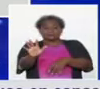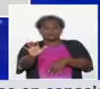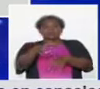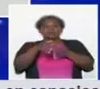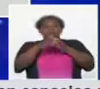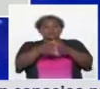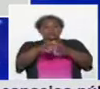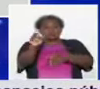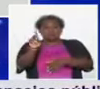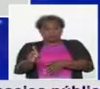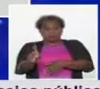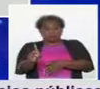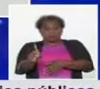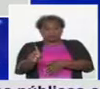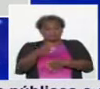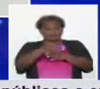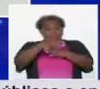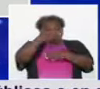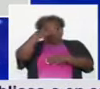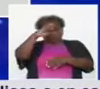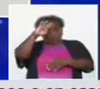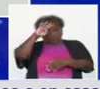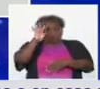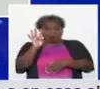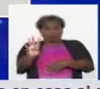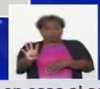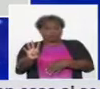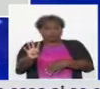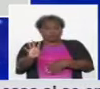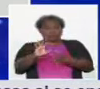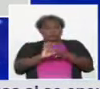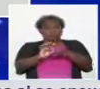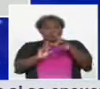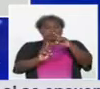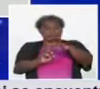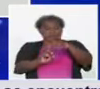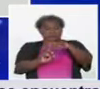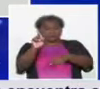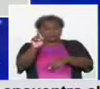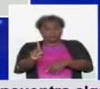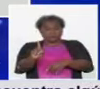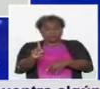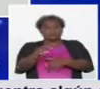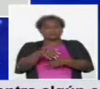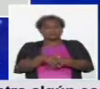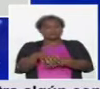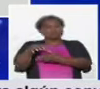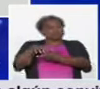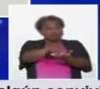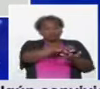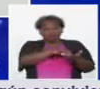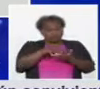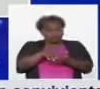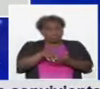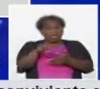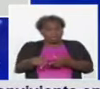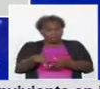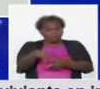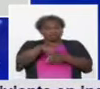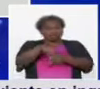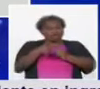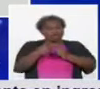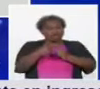1, Santiago de Cuba 4 y Guantánamo 1. Incluso se propone la apertura de